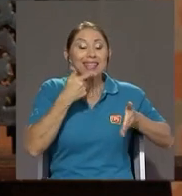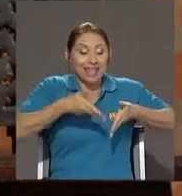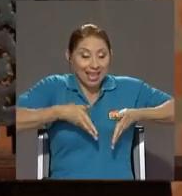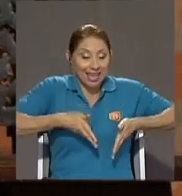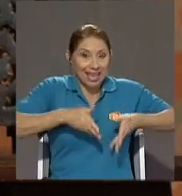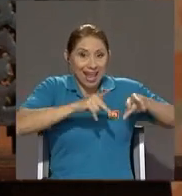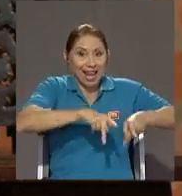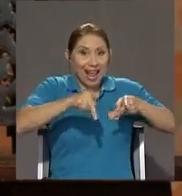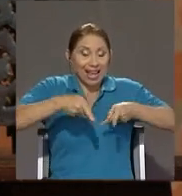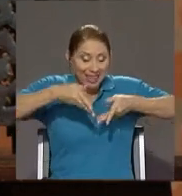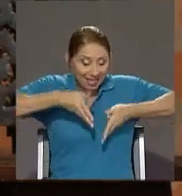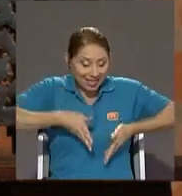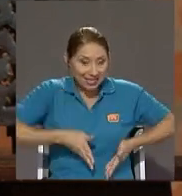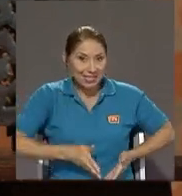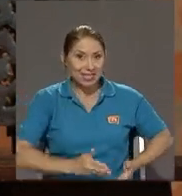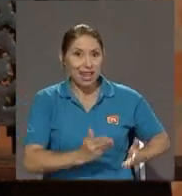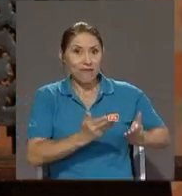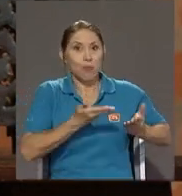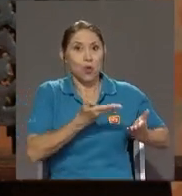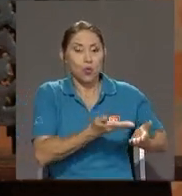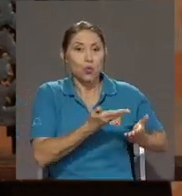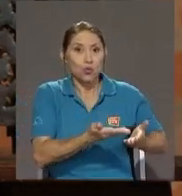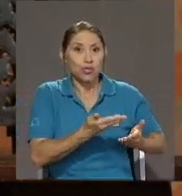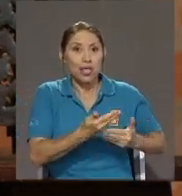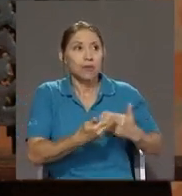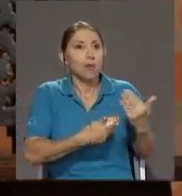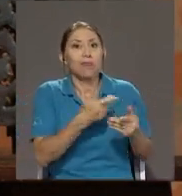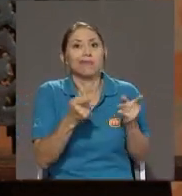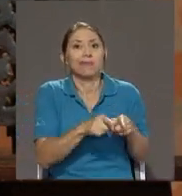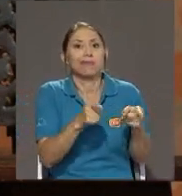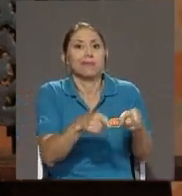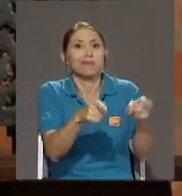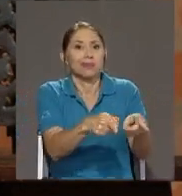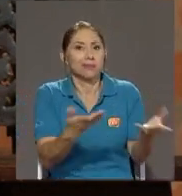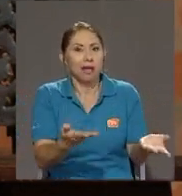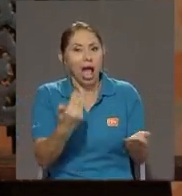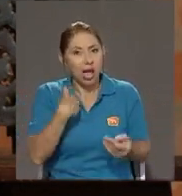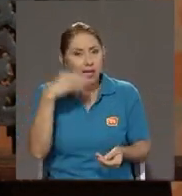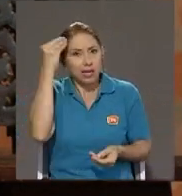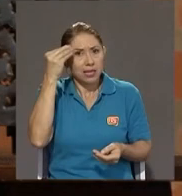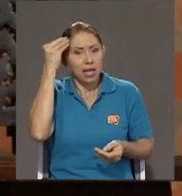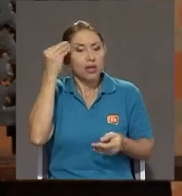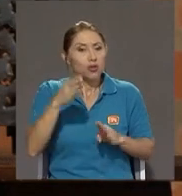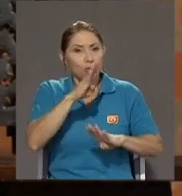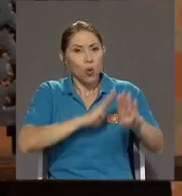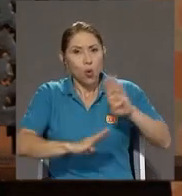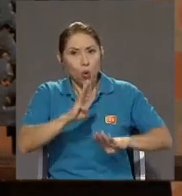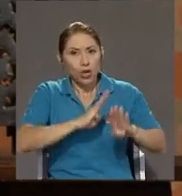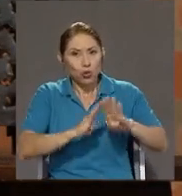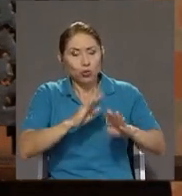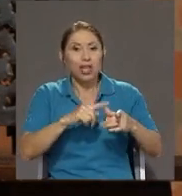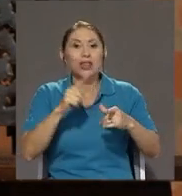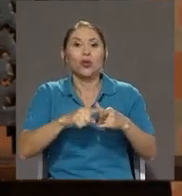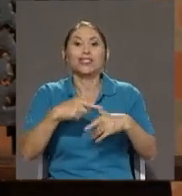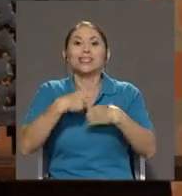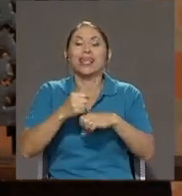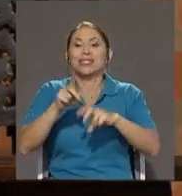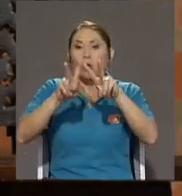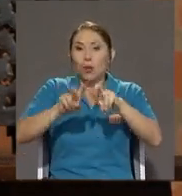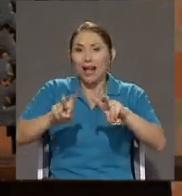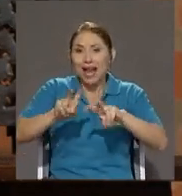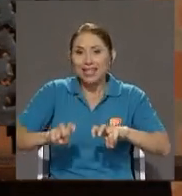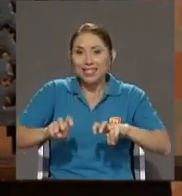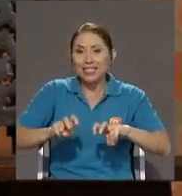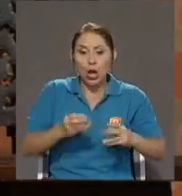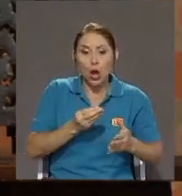básicamente inercialmente, ¿verdad? Hay criterios que tienen que son biológicos y entonces se hace un análisis costo-beneficio desde la